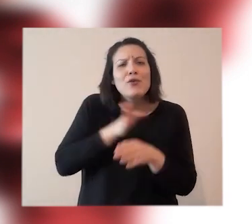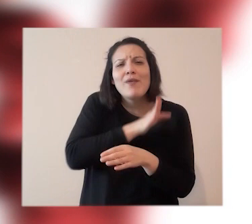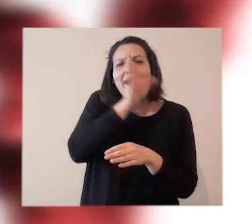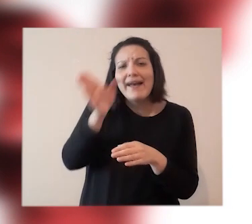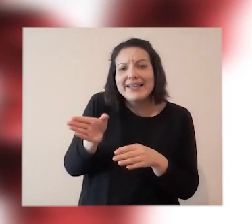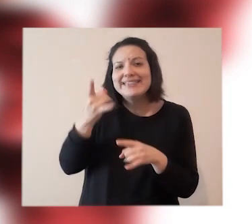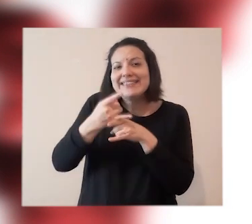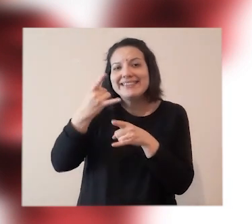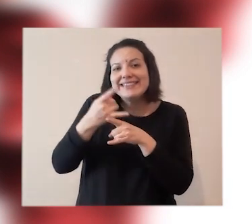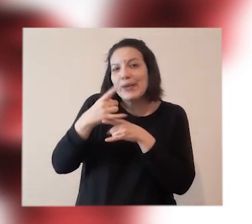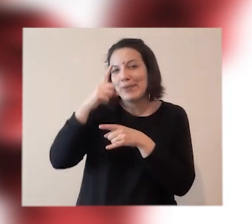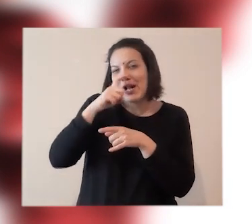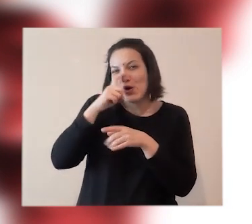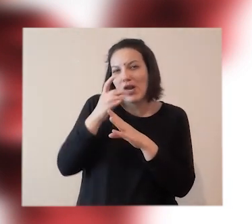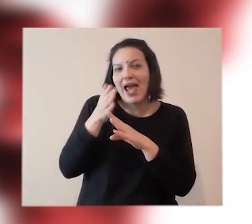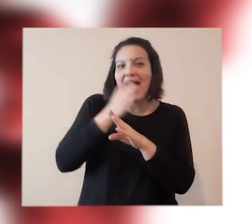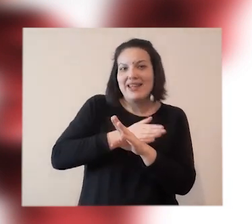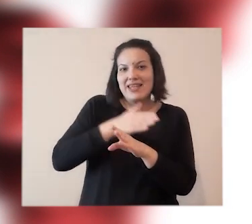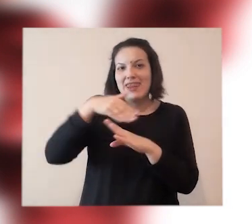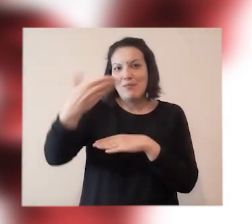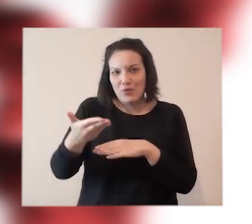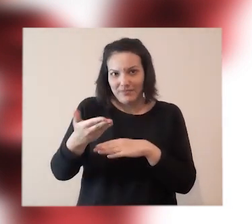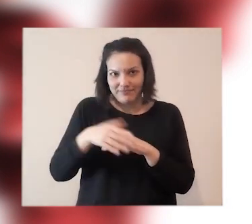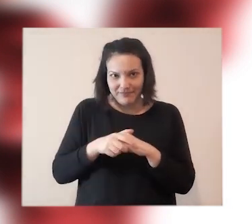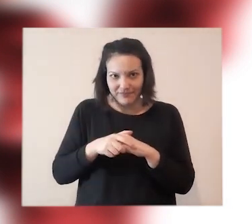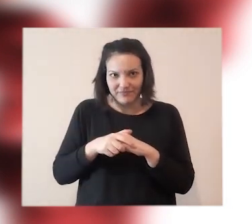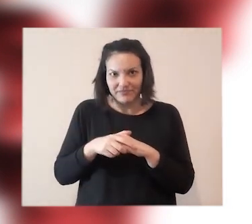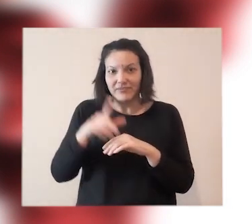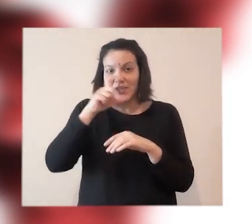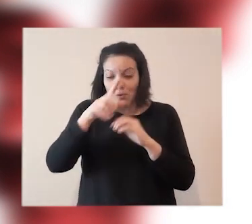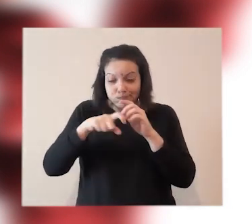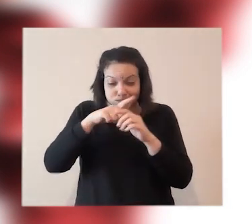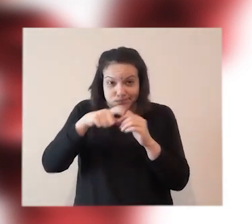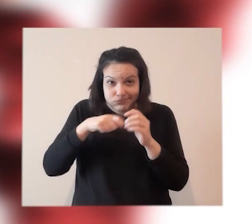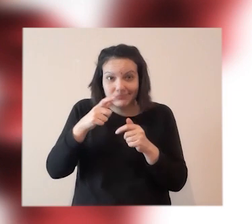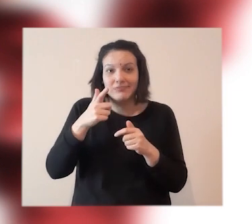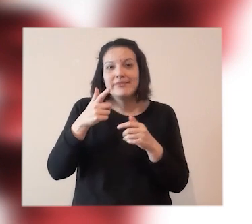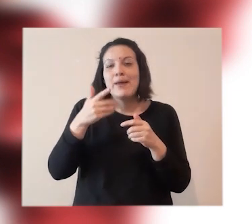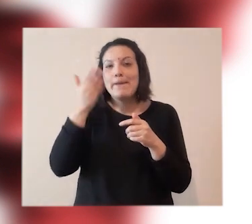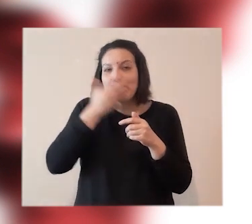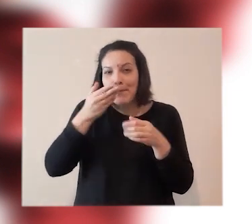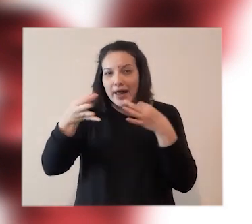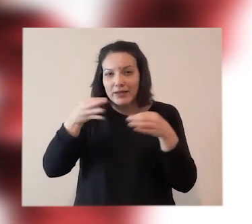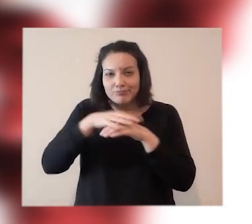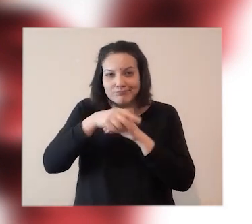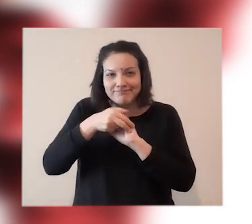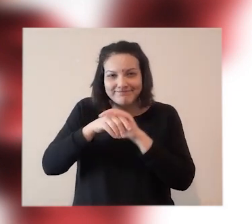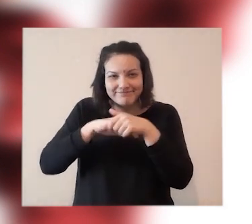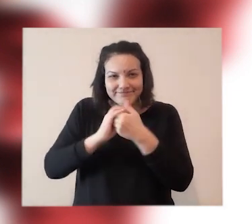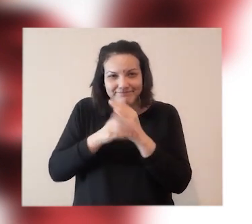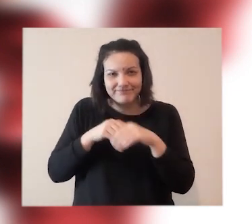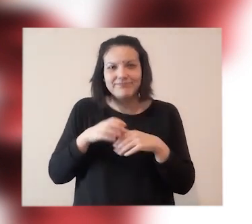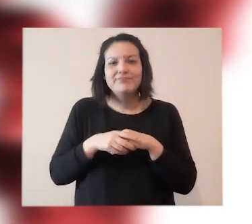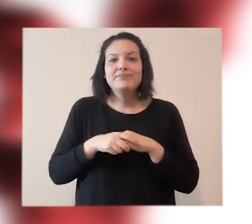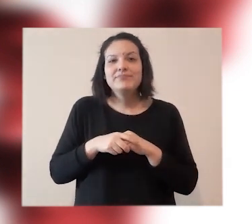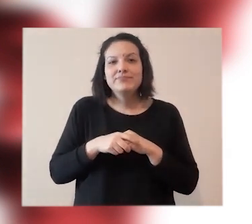siempre el uso de alcohol antes y después, y el secado de manos con eh,